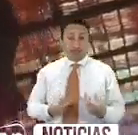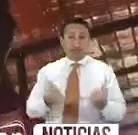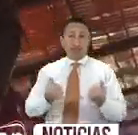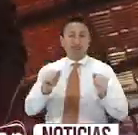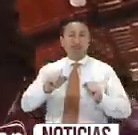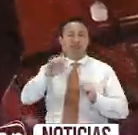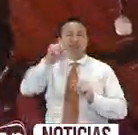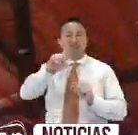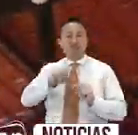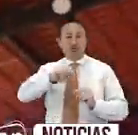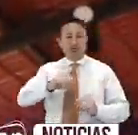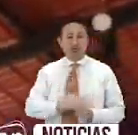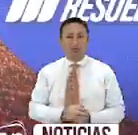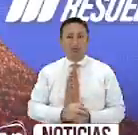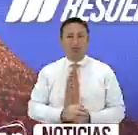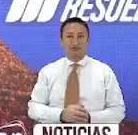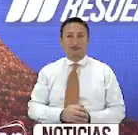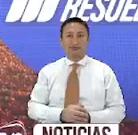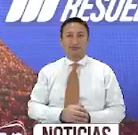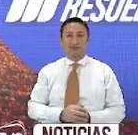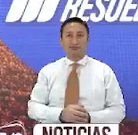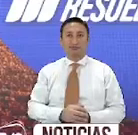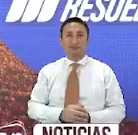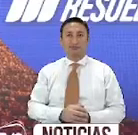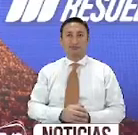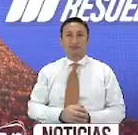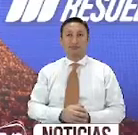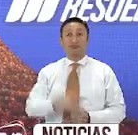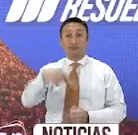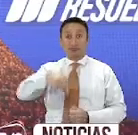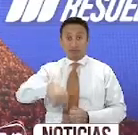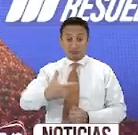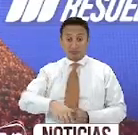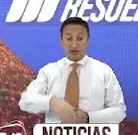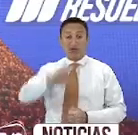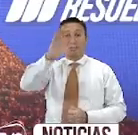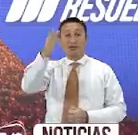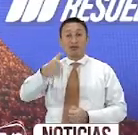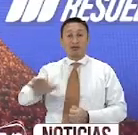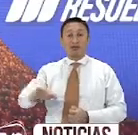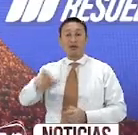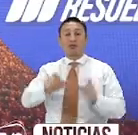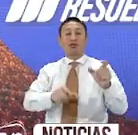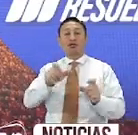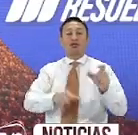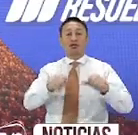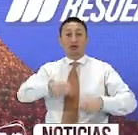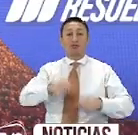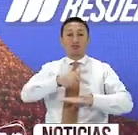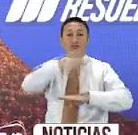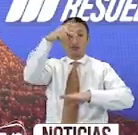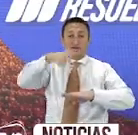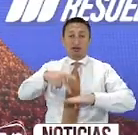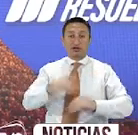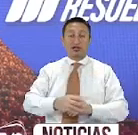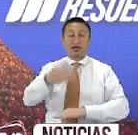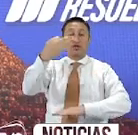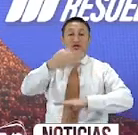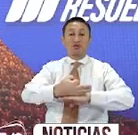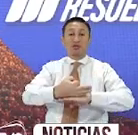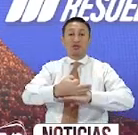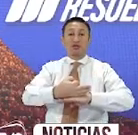sus actividades productivas. Aquí están las camionetas para pequeños y medianos productores de Pichincha,